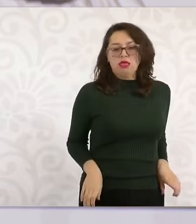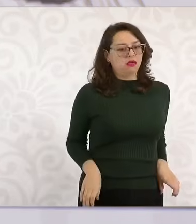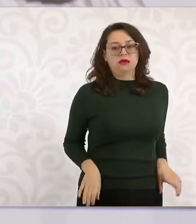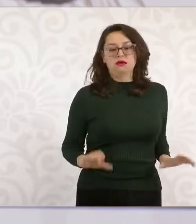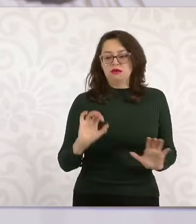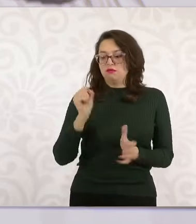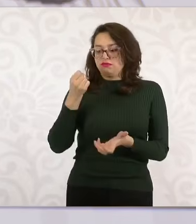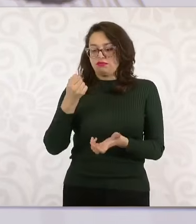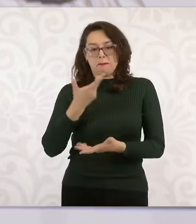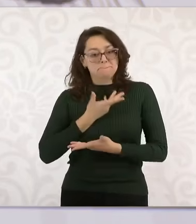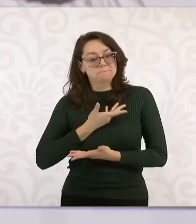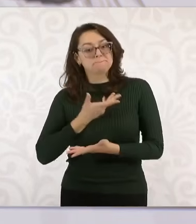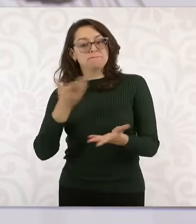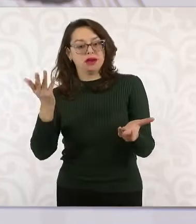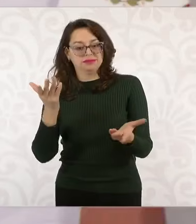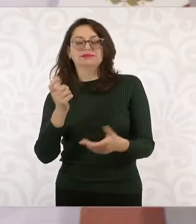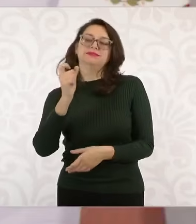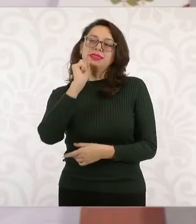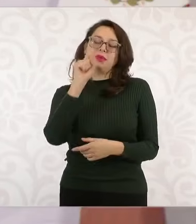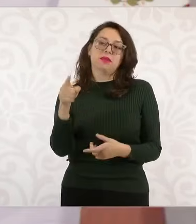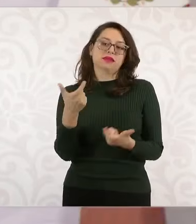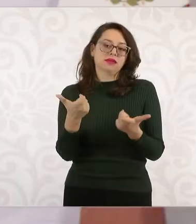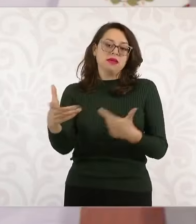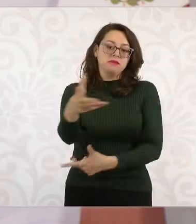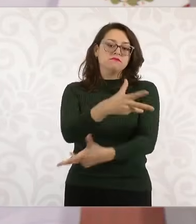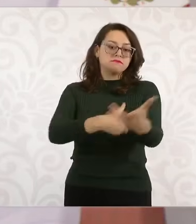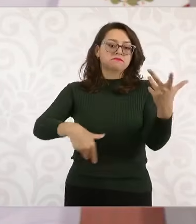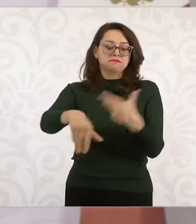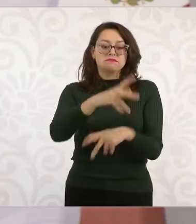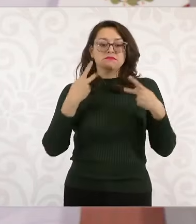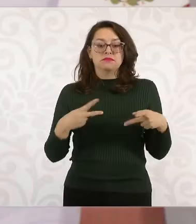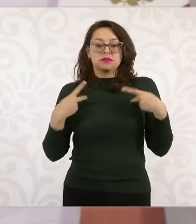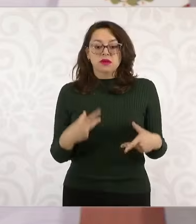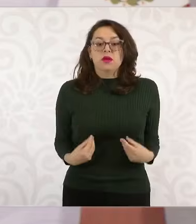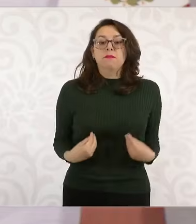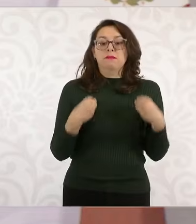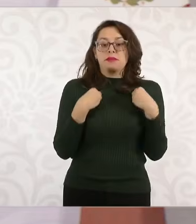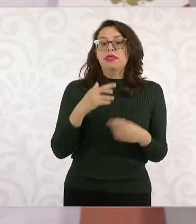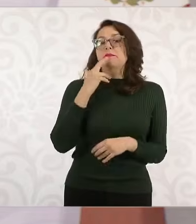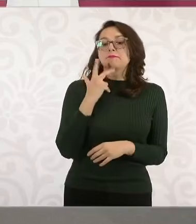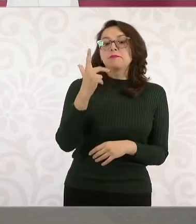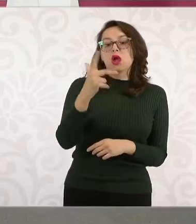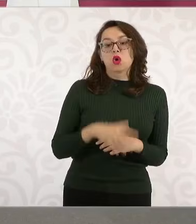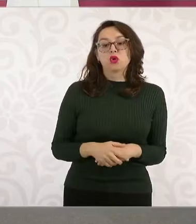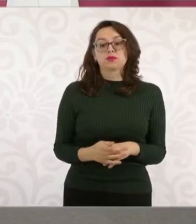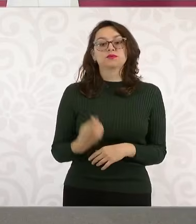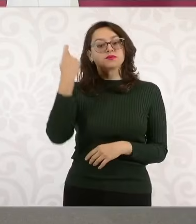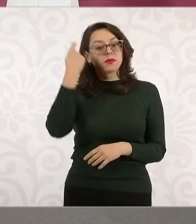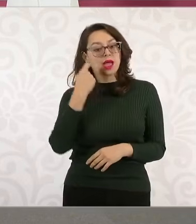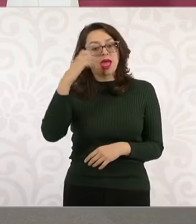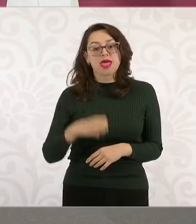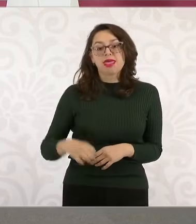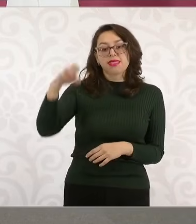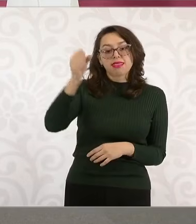entonces hay también distribución de la riqueza y la gente vive mejor. La pensión a adulto mayor,